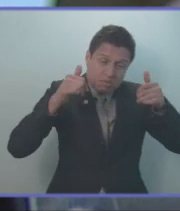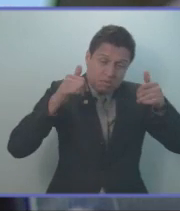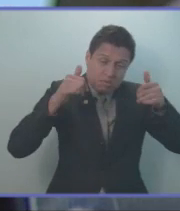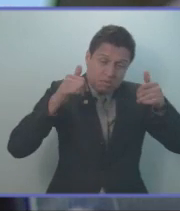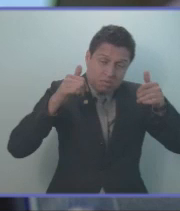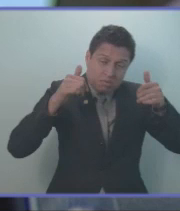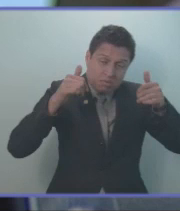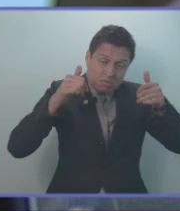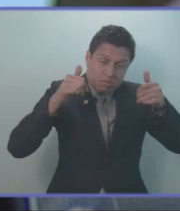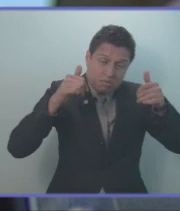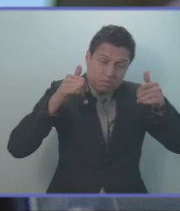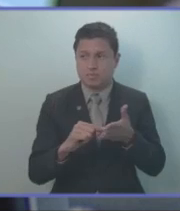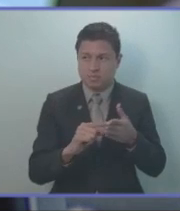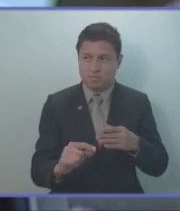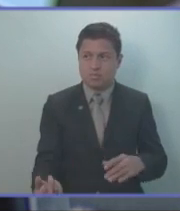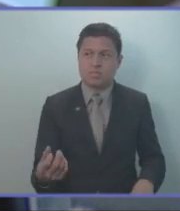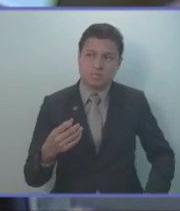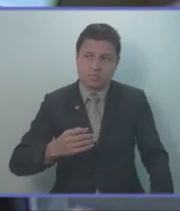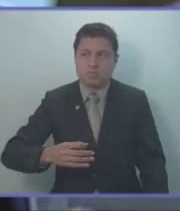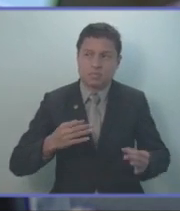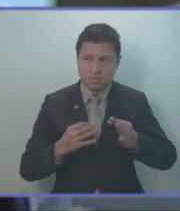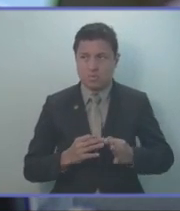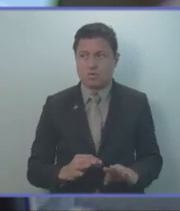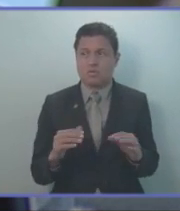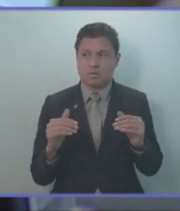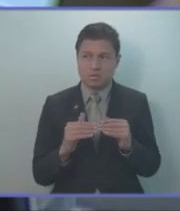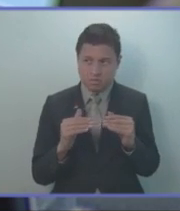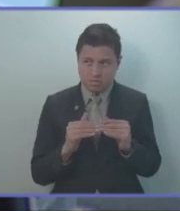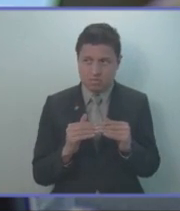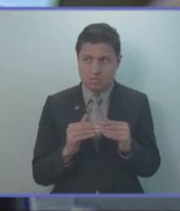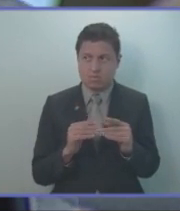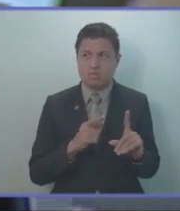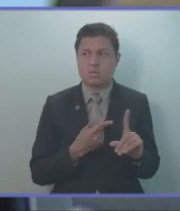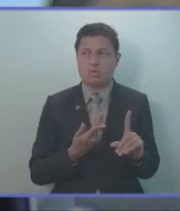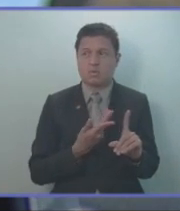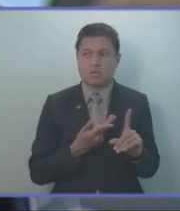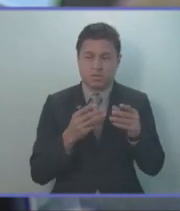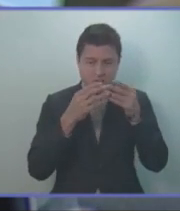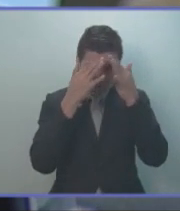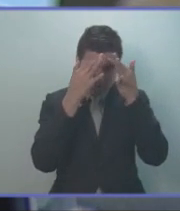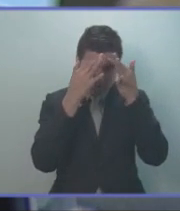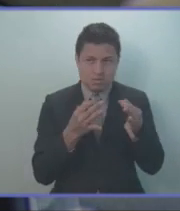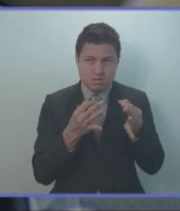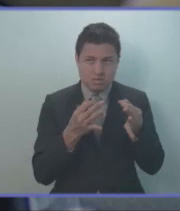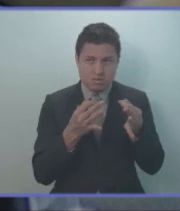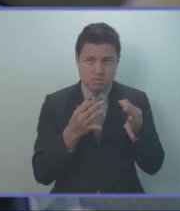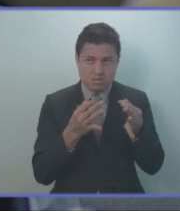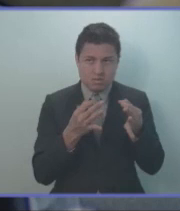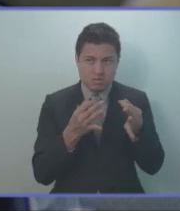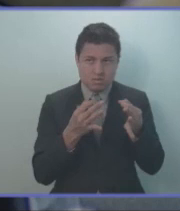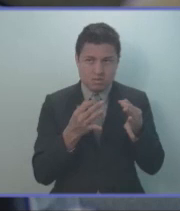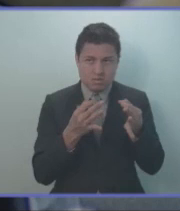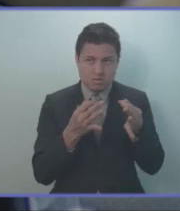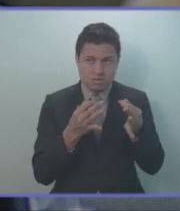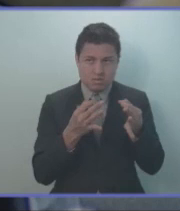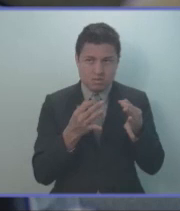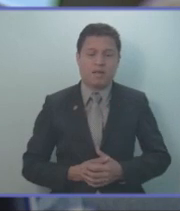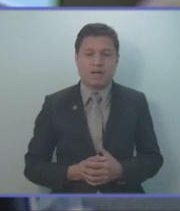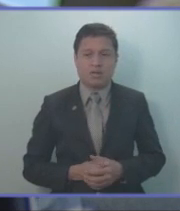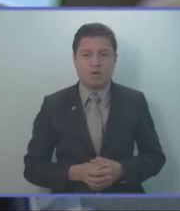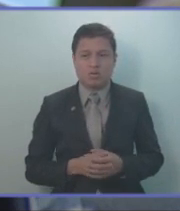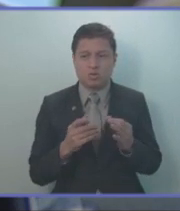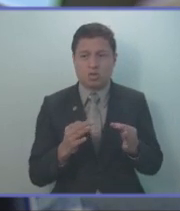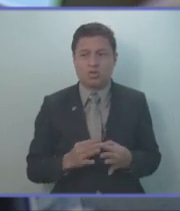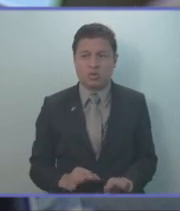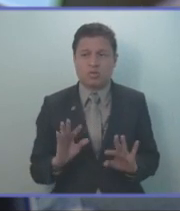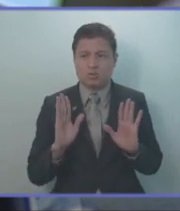Romano 3. Naturaleza jurídica de los expedientes objeto de dictamen. Todos los expedientes que se